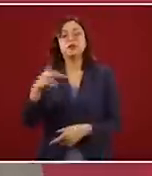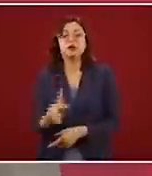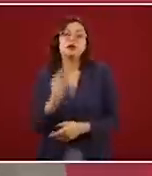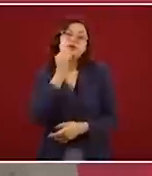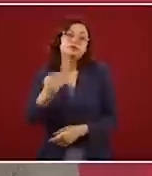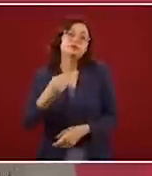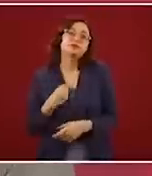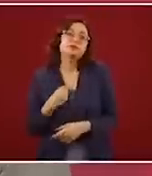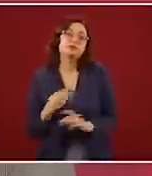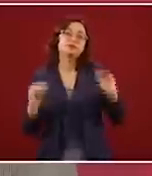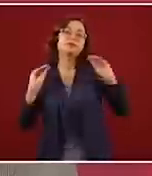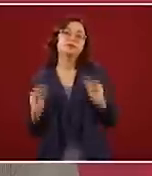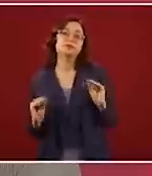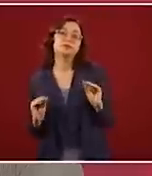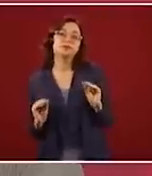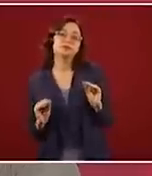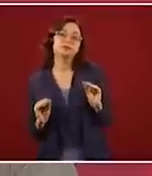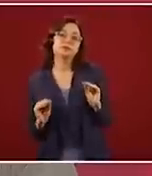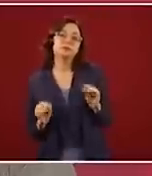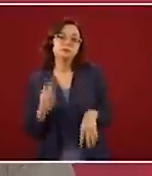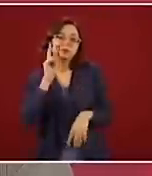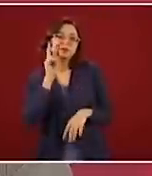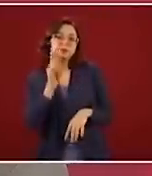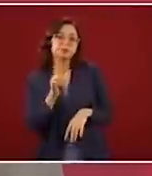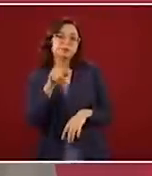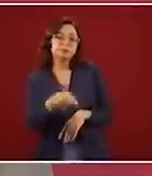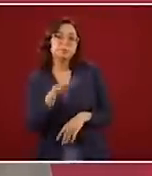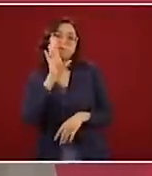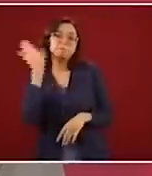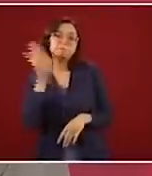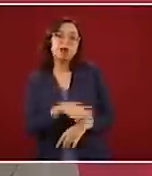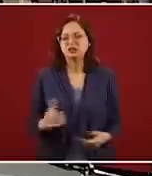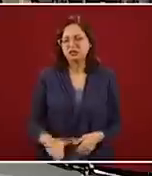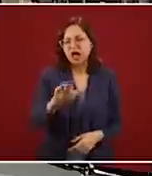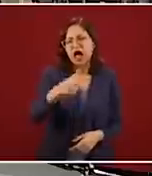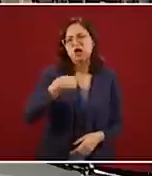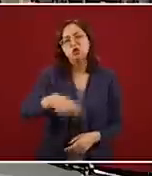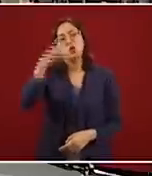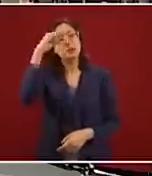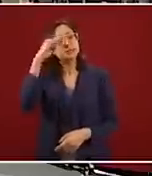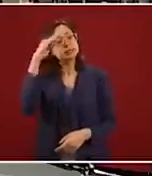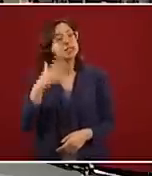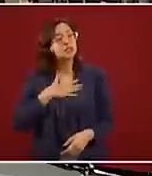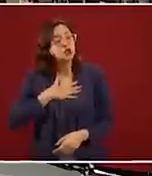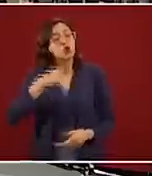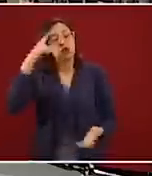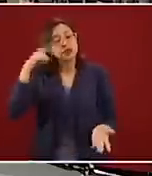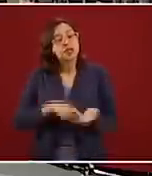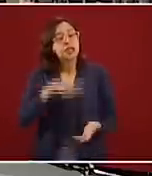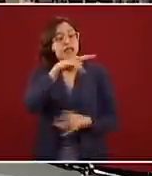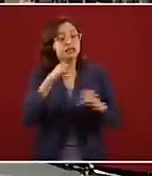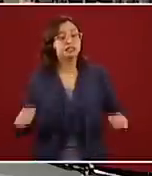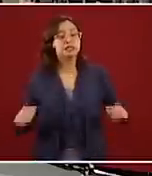manos contemplando este sistema que nos parece completamente desfavorable. ¿Este contrato hasta 2030? No,